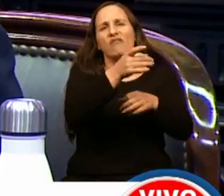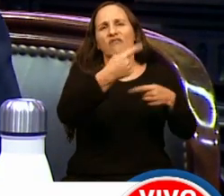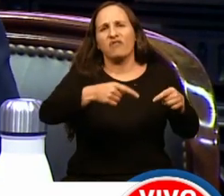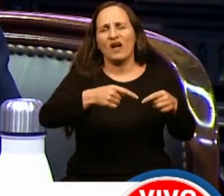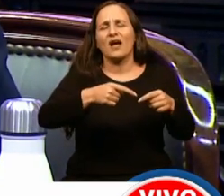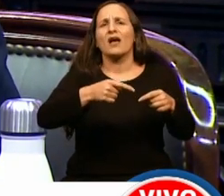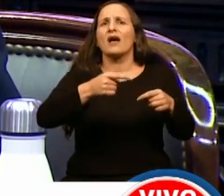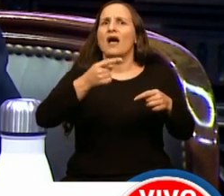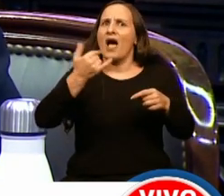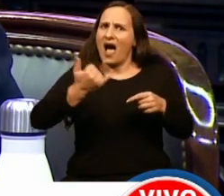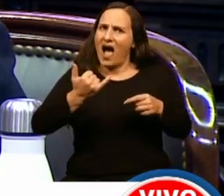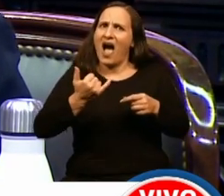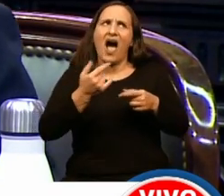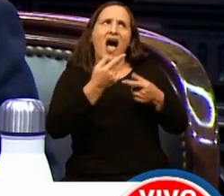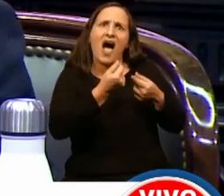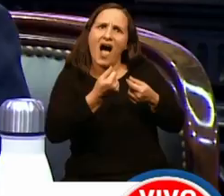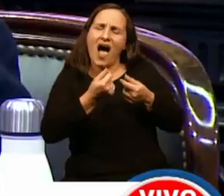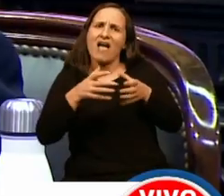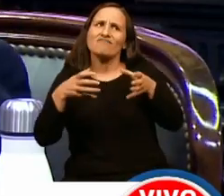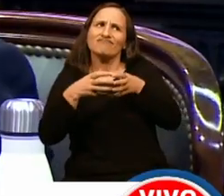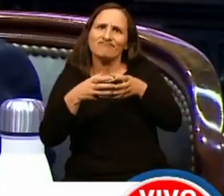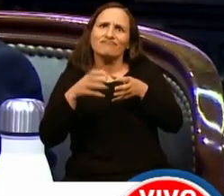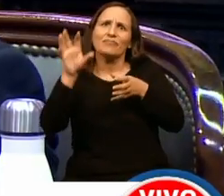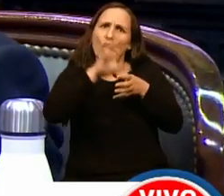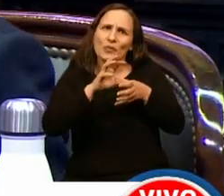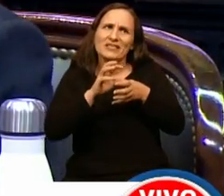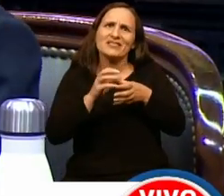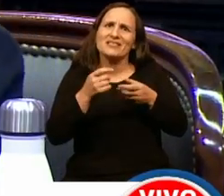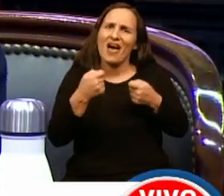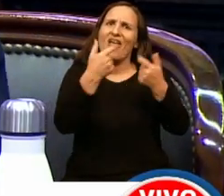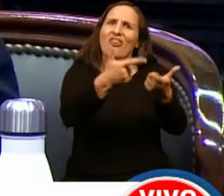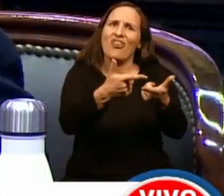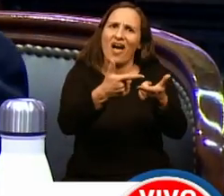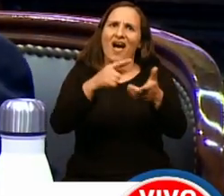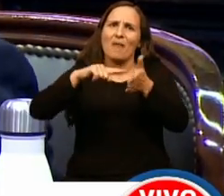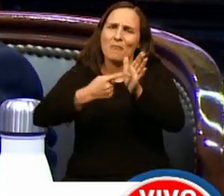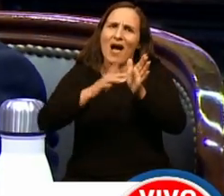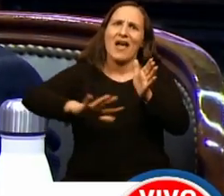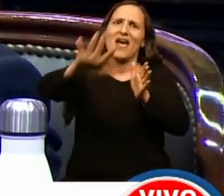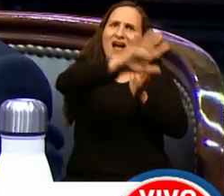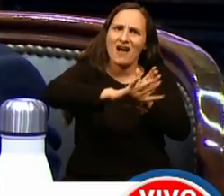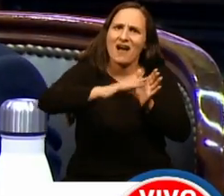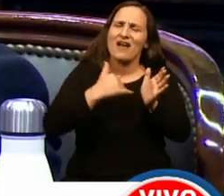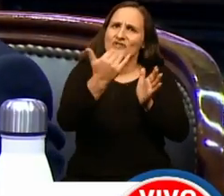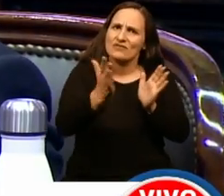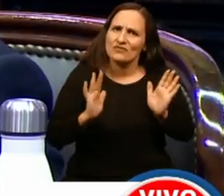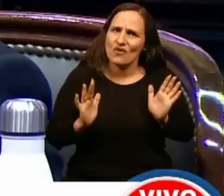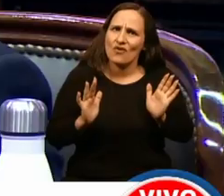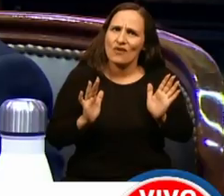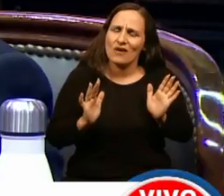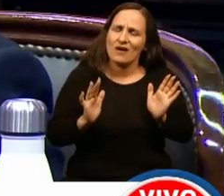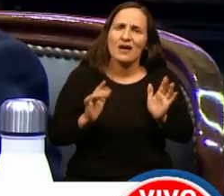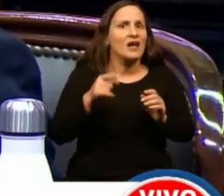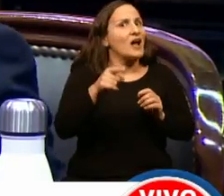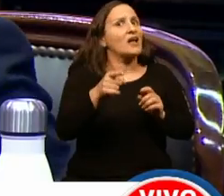enormes transferencias de recursos del conjunto de las provincias argentinas hacia el área metropolitana y ahí también tenemos que